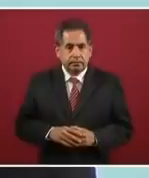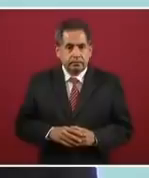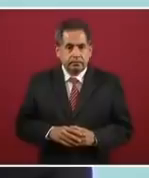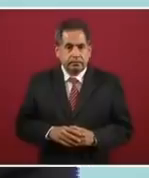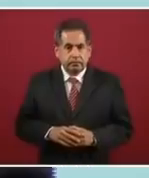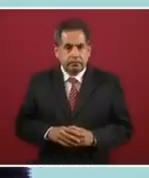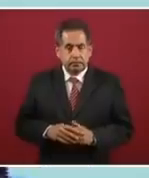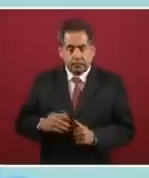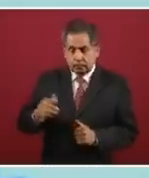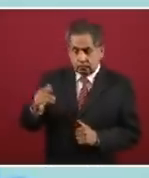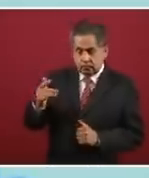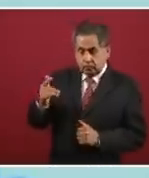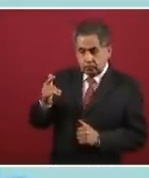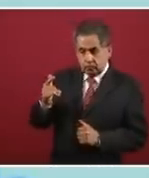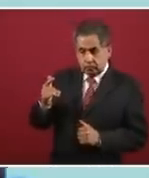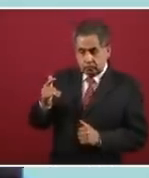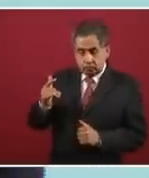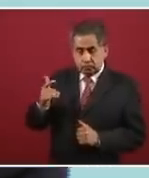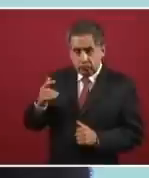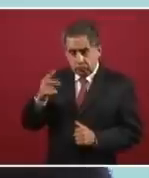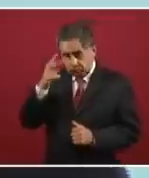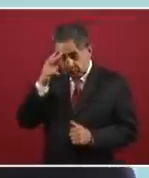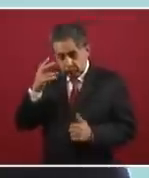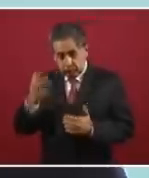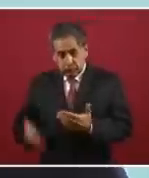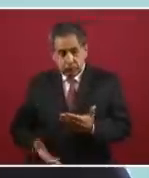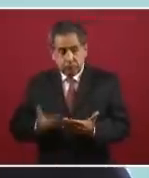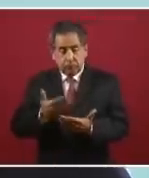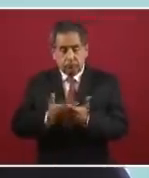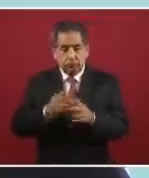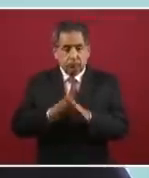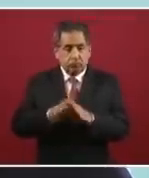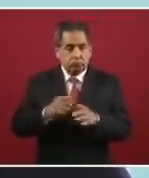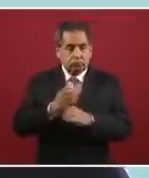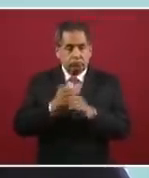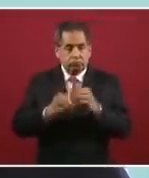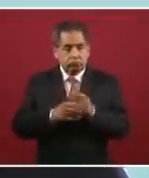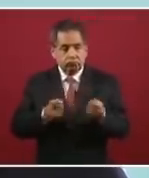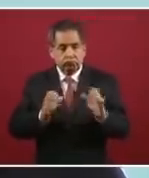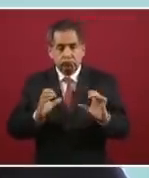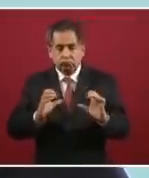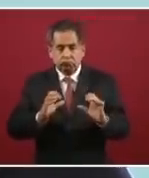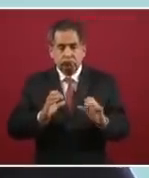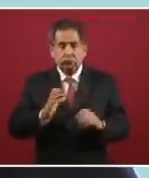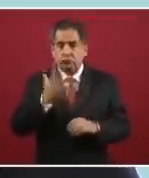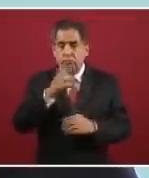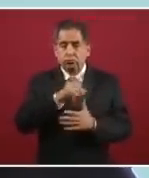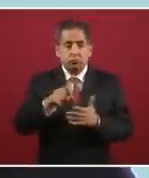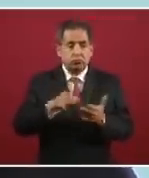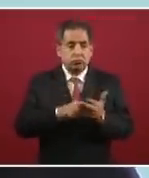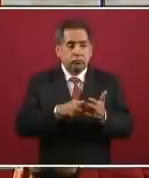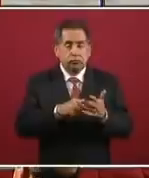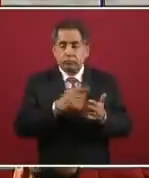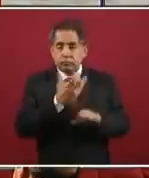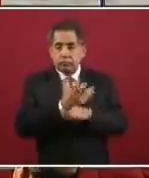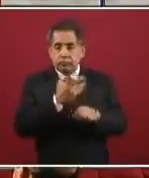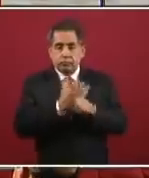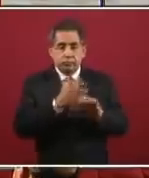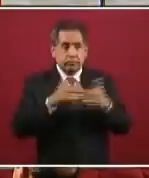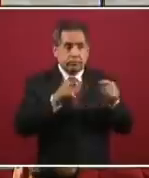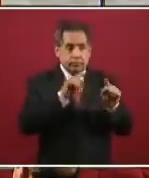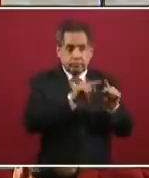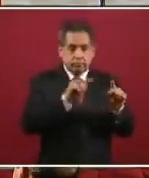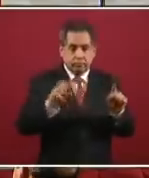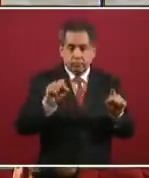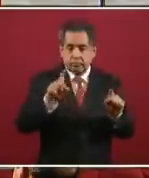Desde julio, les dijimos, México propuso operaciones para el control de armas en 5 puntos a lo largo del lado estadounidense de la frontera: San